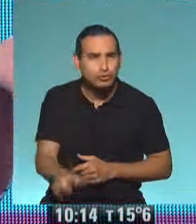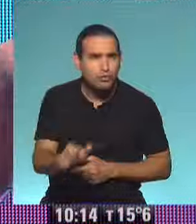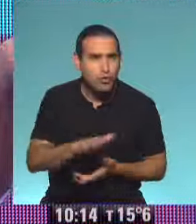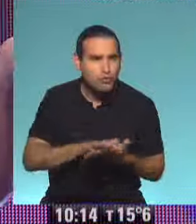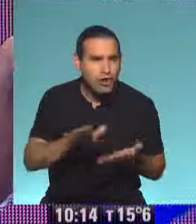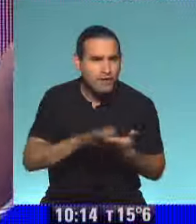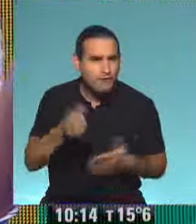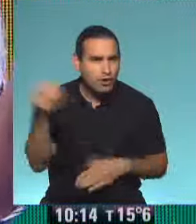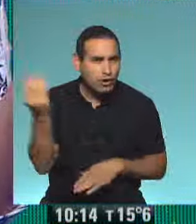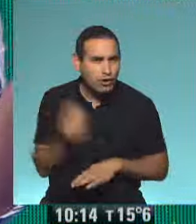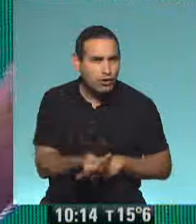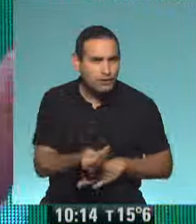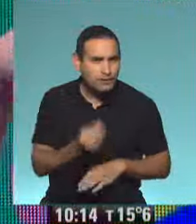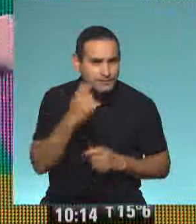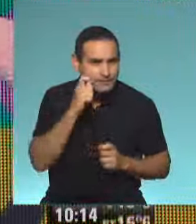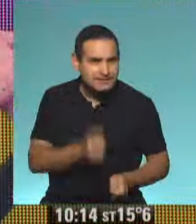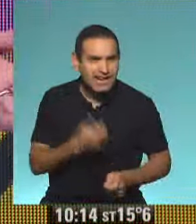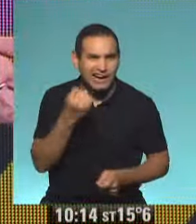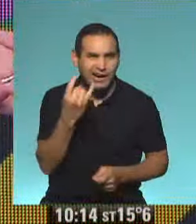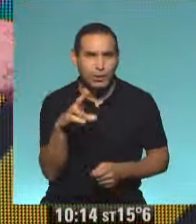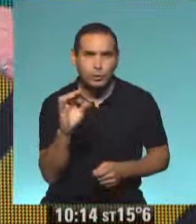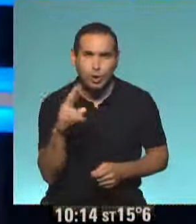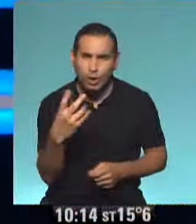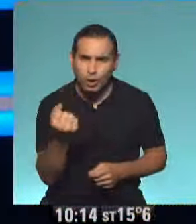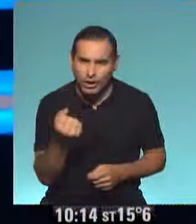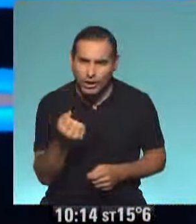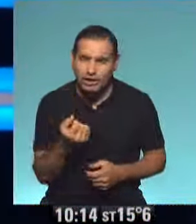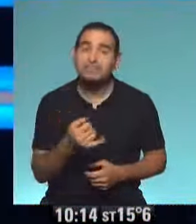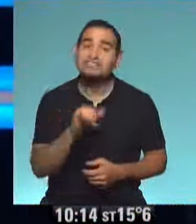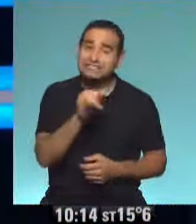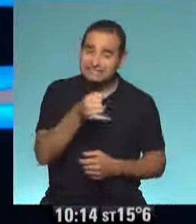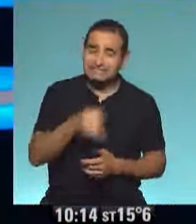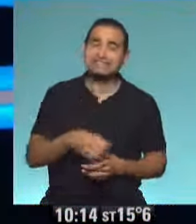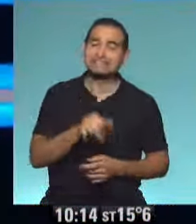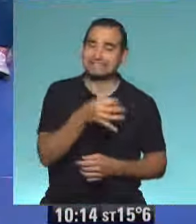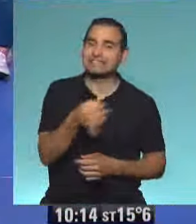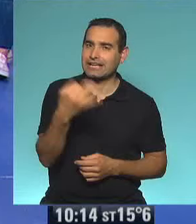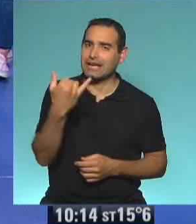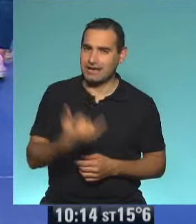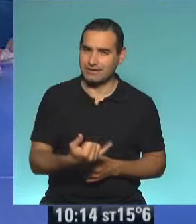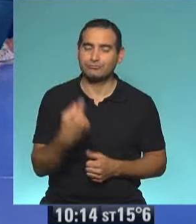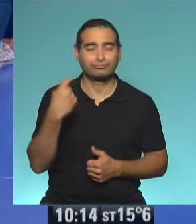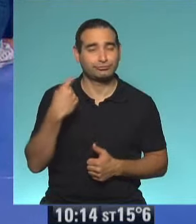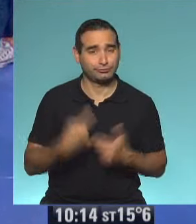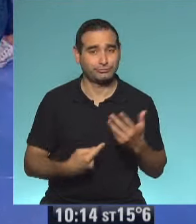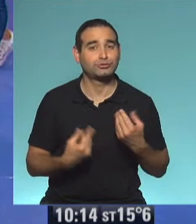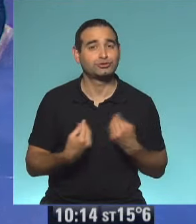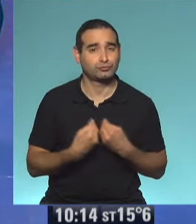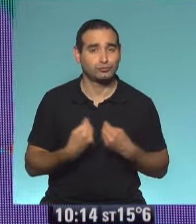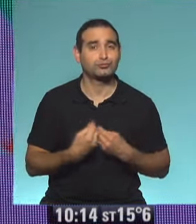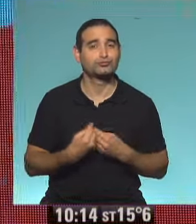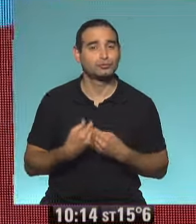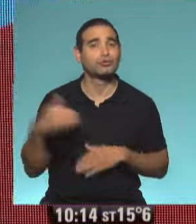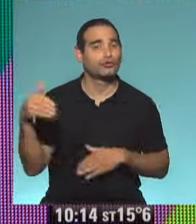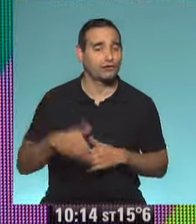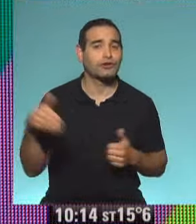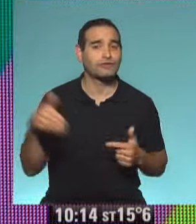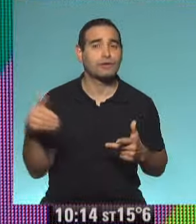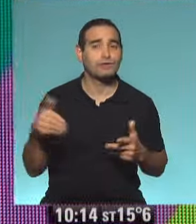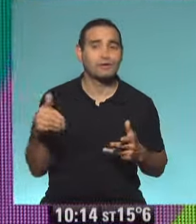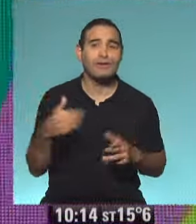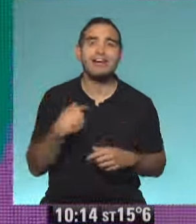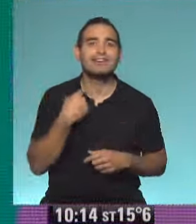de visita. Aurora. No, buen día. La doctora, buen día. Sí, la muchos eminencia. Personajes. Muchos personajes están viniendo la quiero al aula. Conocer, me encantó,